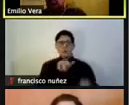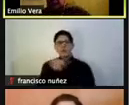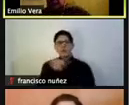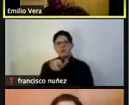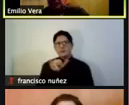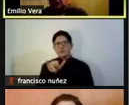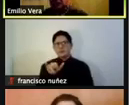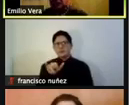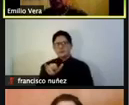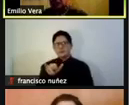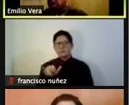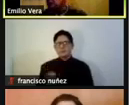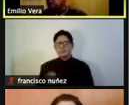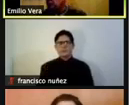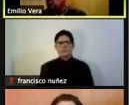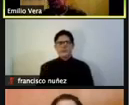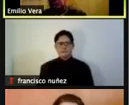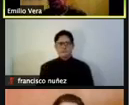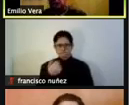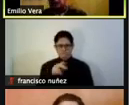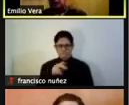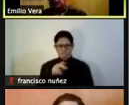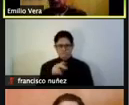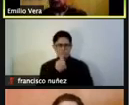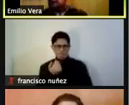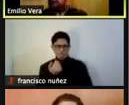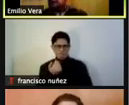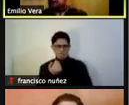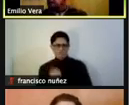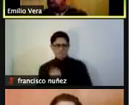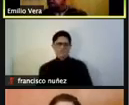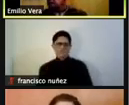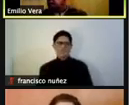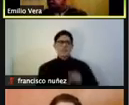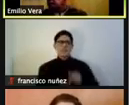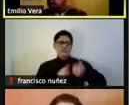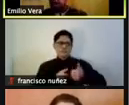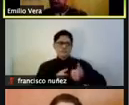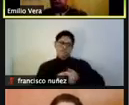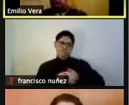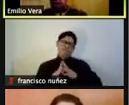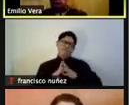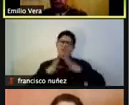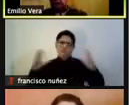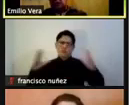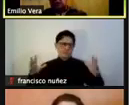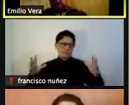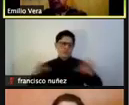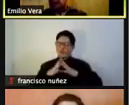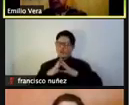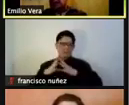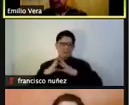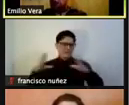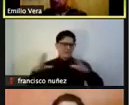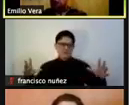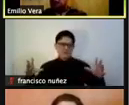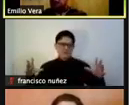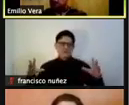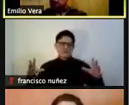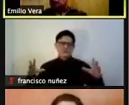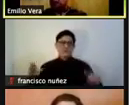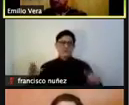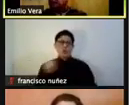primero. El desafío es enorme, el desafío es enorme. Y yo diría que no tanto por la falta de conocimiento o